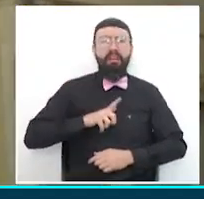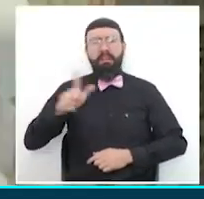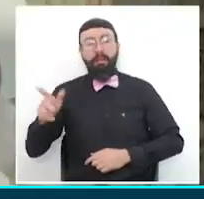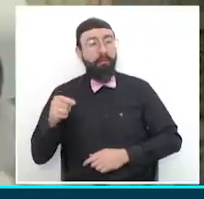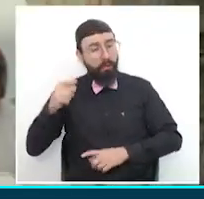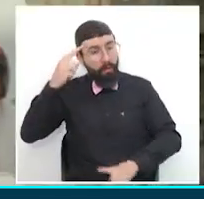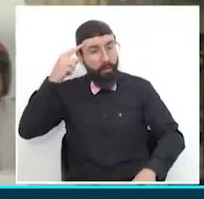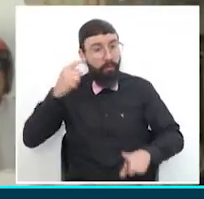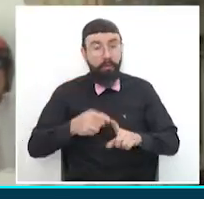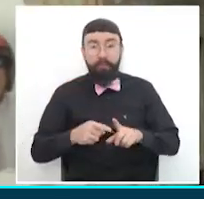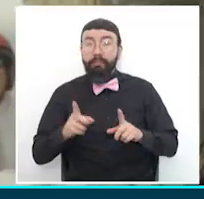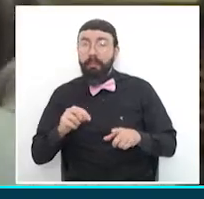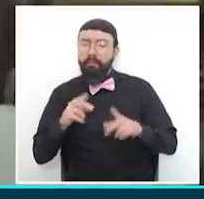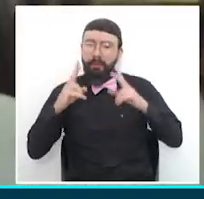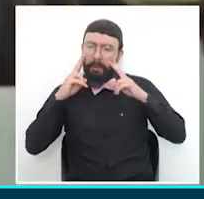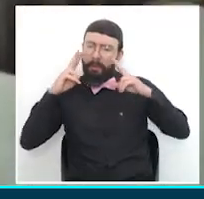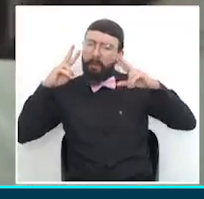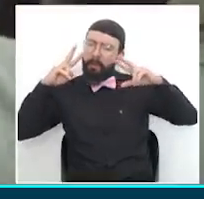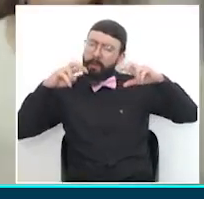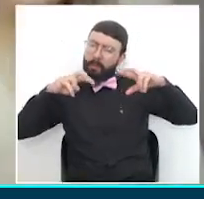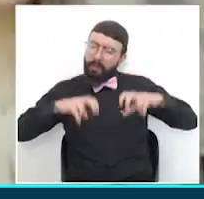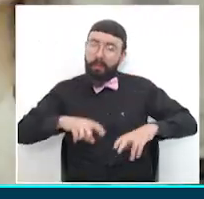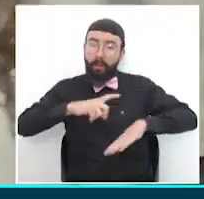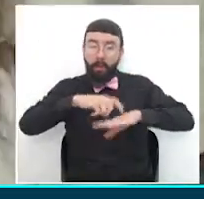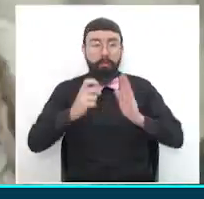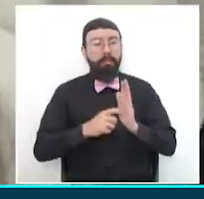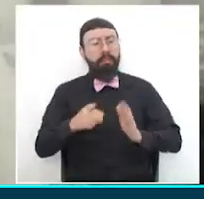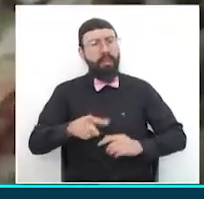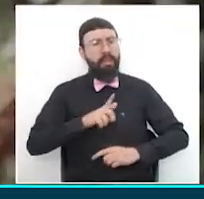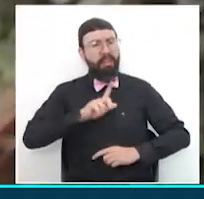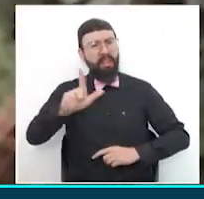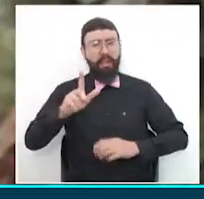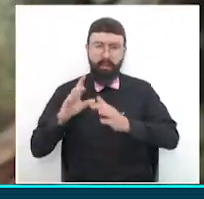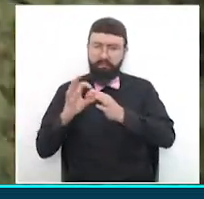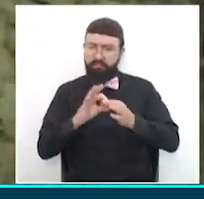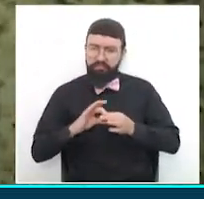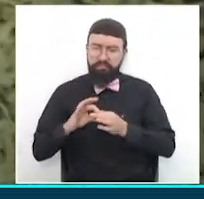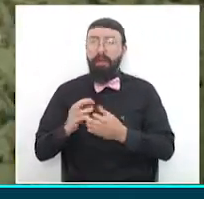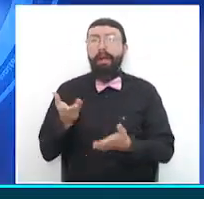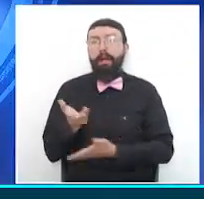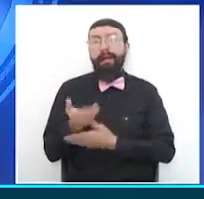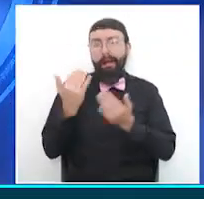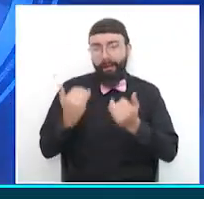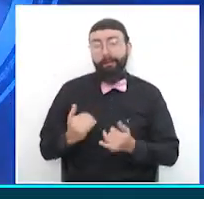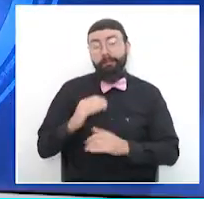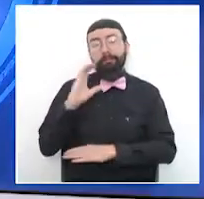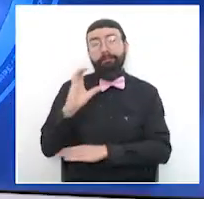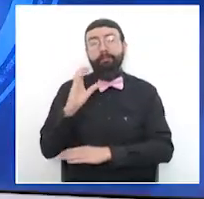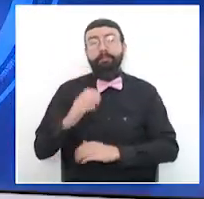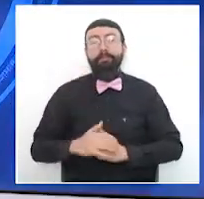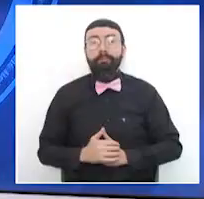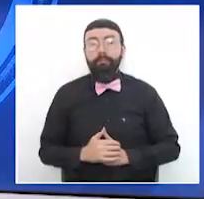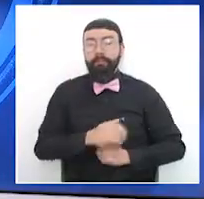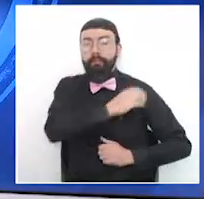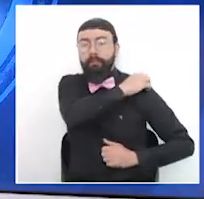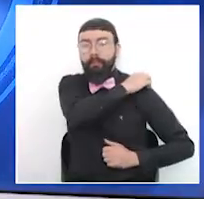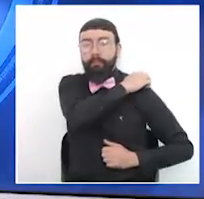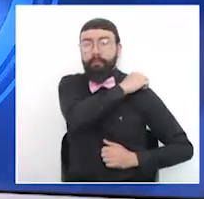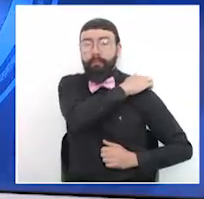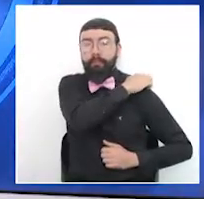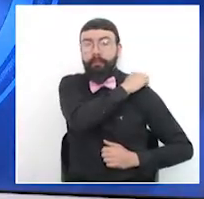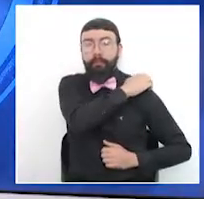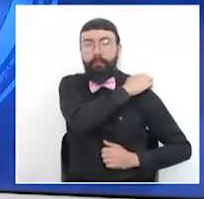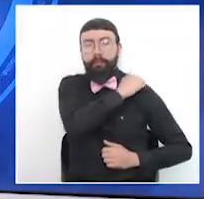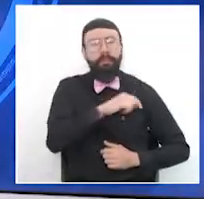vez realizaron un profundo análisis sobre el liderazgo colectivo que exige el mundo de hoy. Tras varias horas de audiencia contra